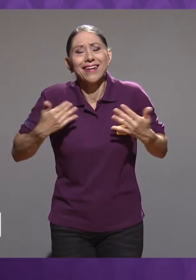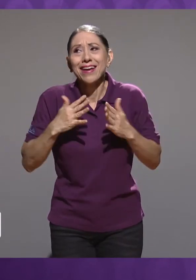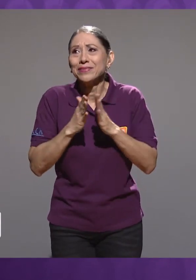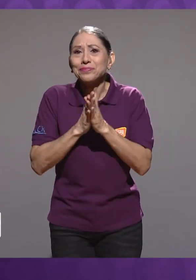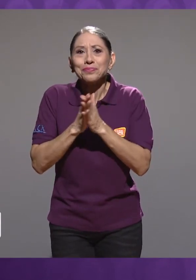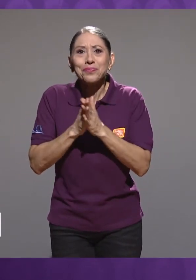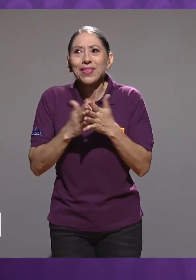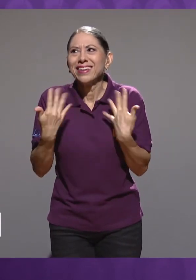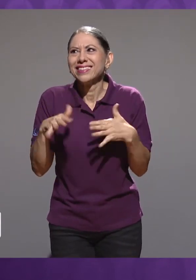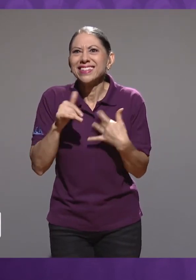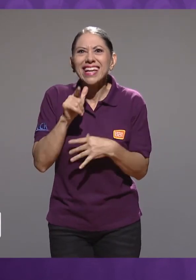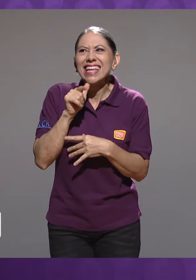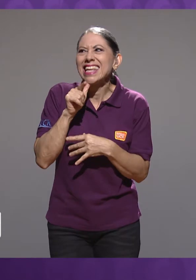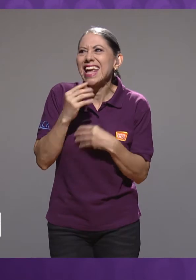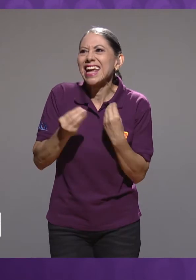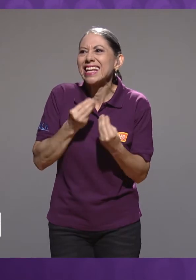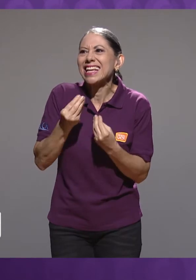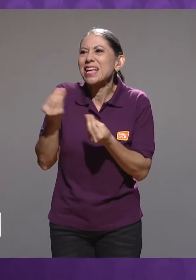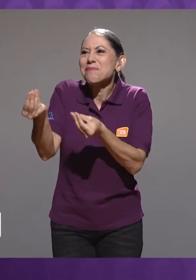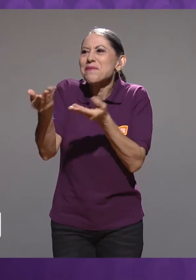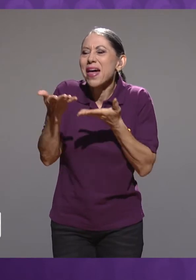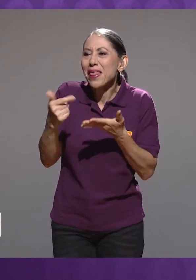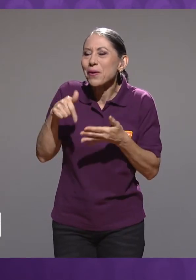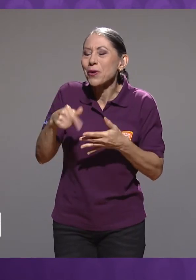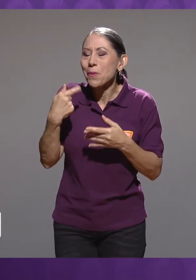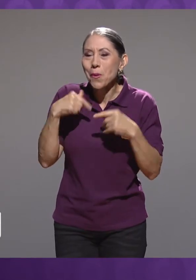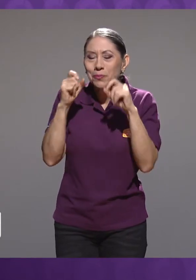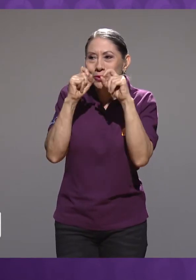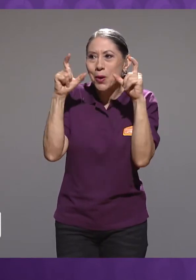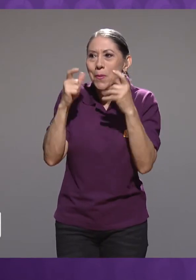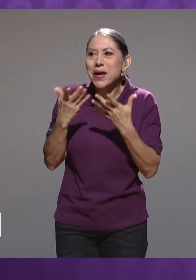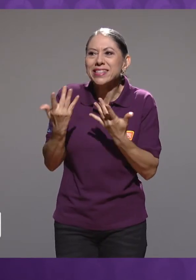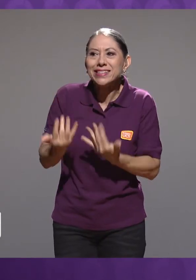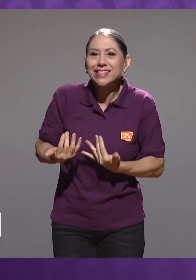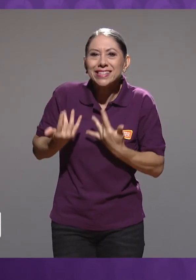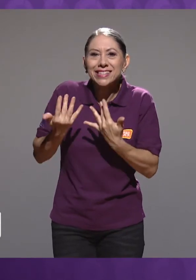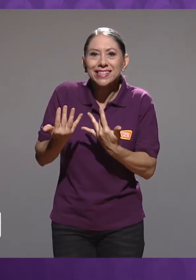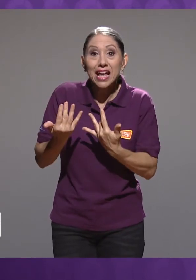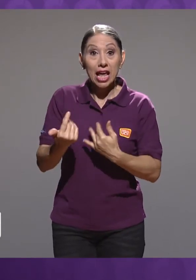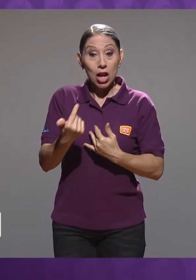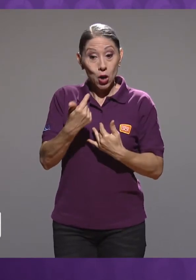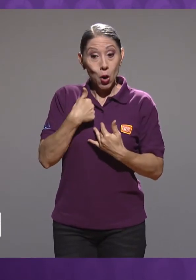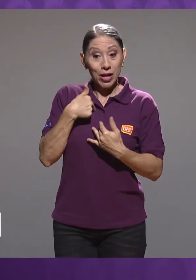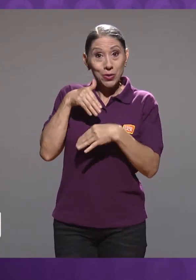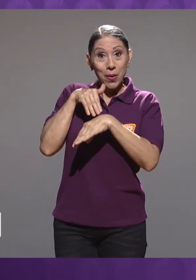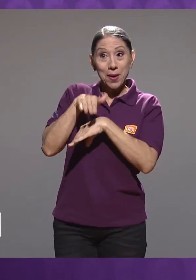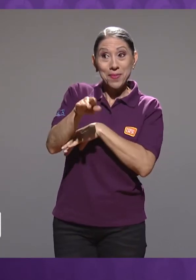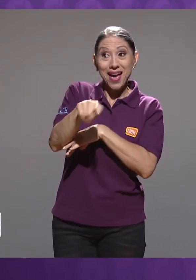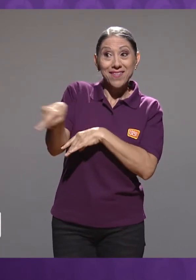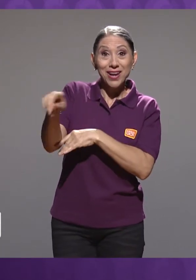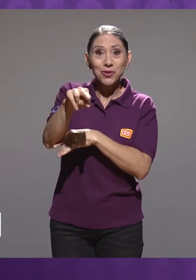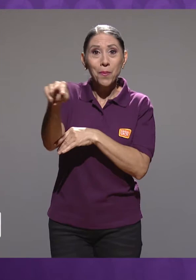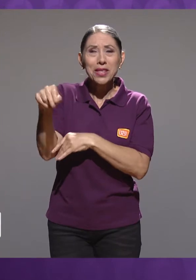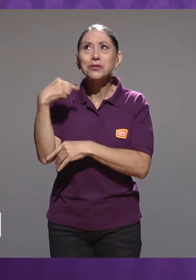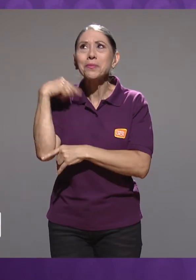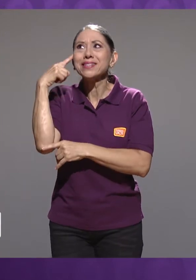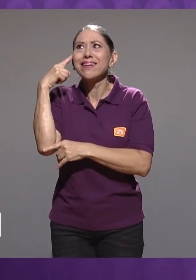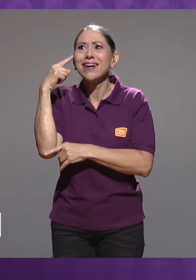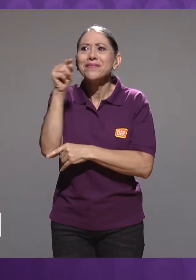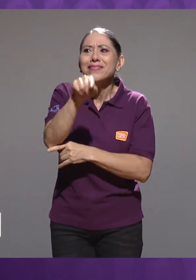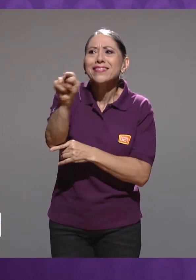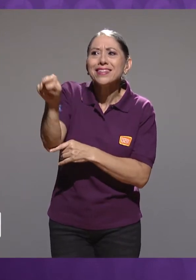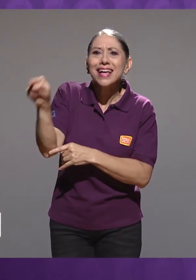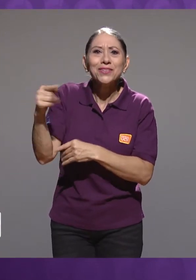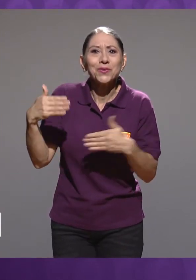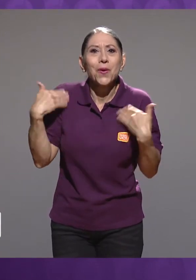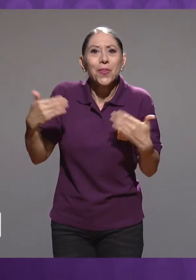alegría de que ¿quién irá a mandarme hoy algo? Y lo que yo les enviaba, uy, ¿cómo se irán a poner